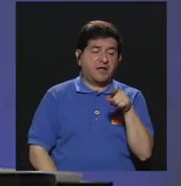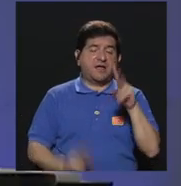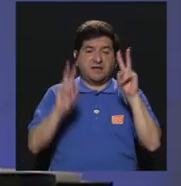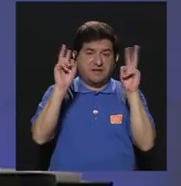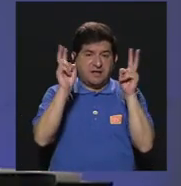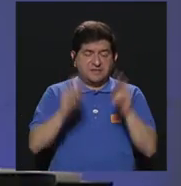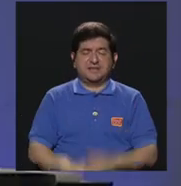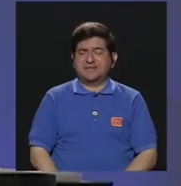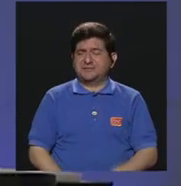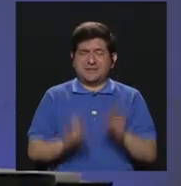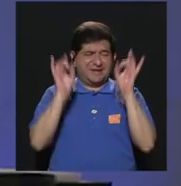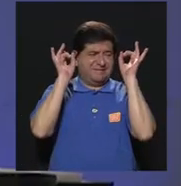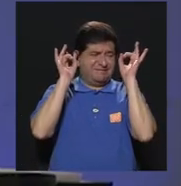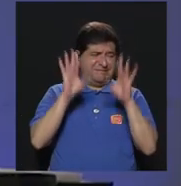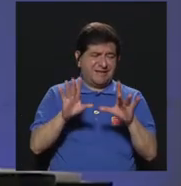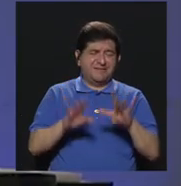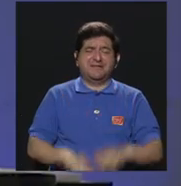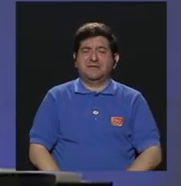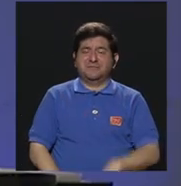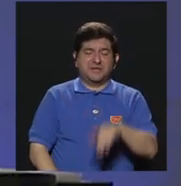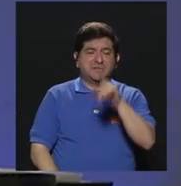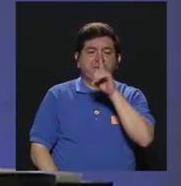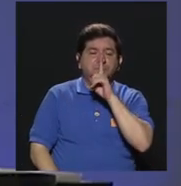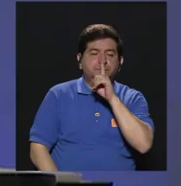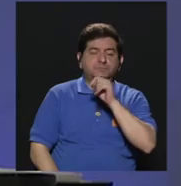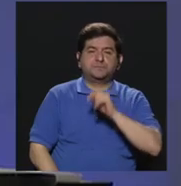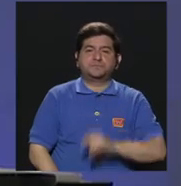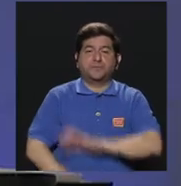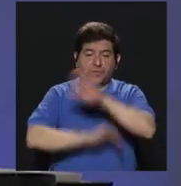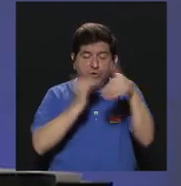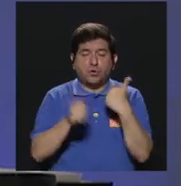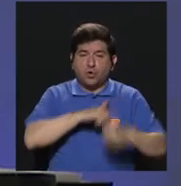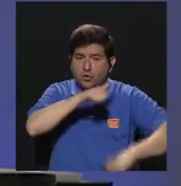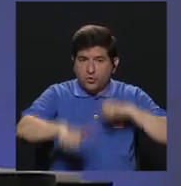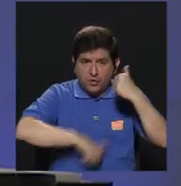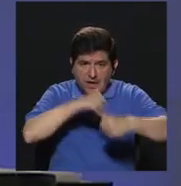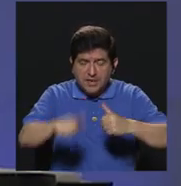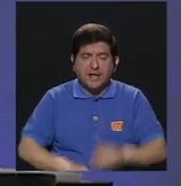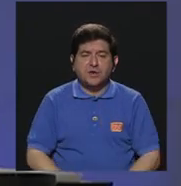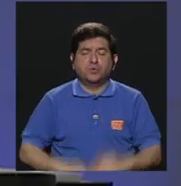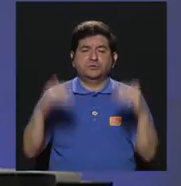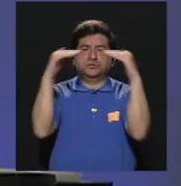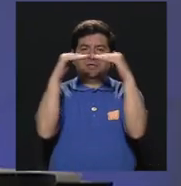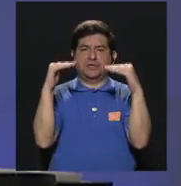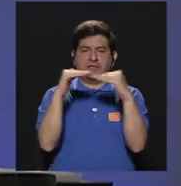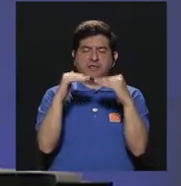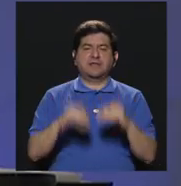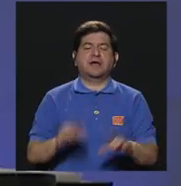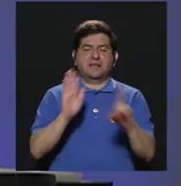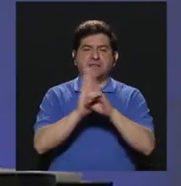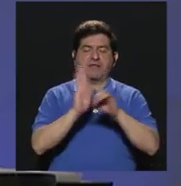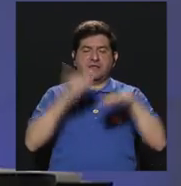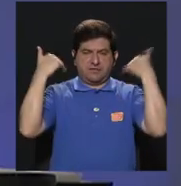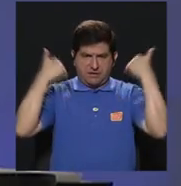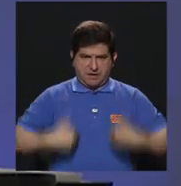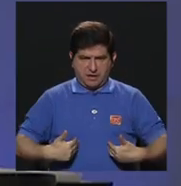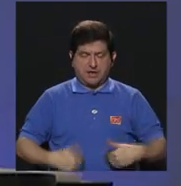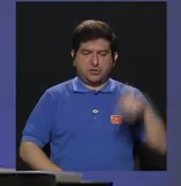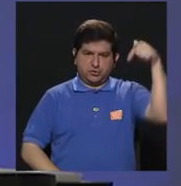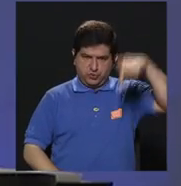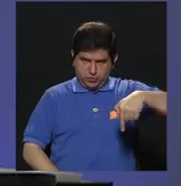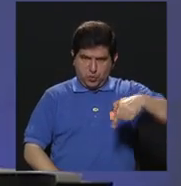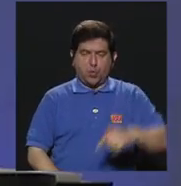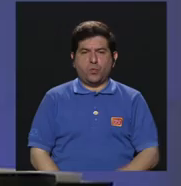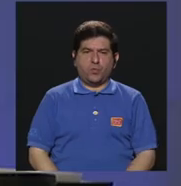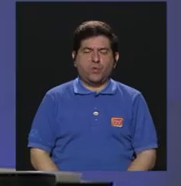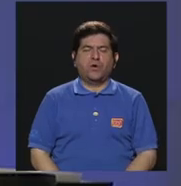era brutalmente silenciado. Todas estas luchas por la equidad de los derechos humanos nos convocan hoy